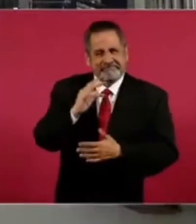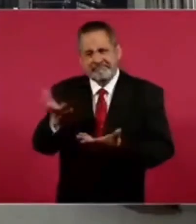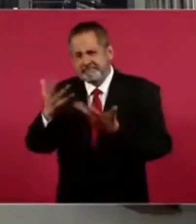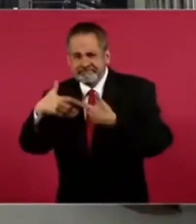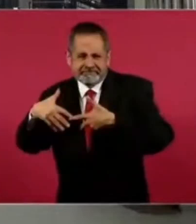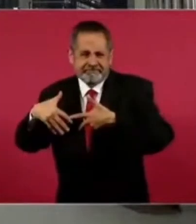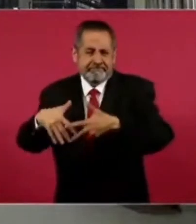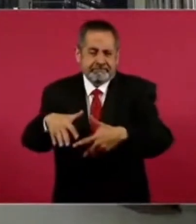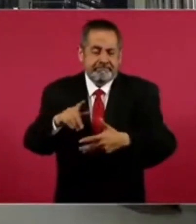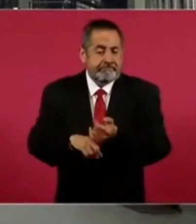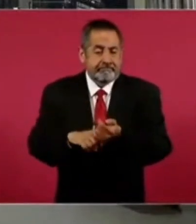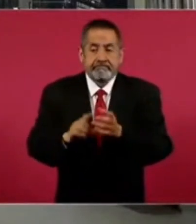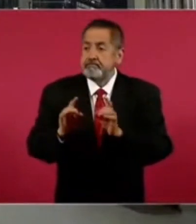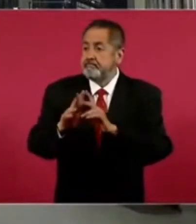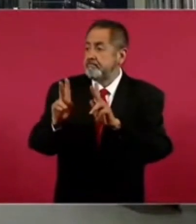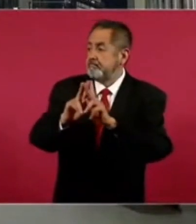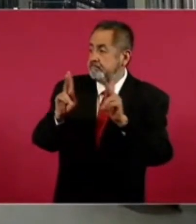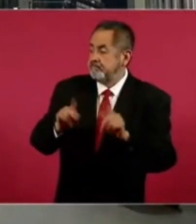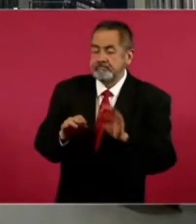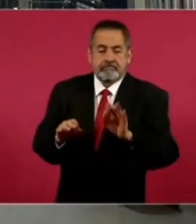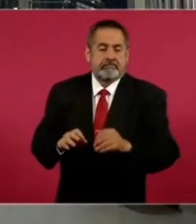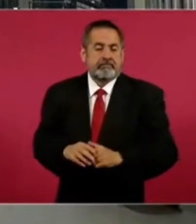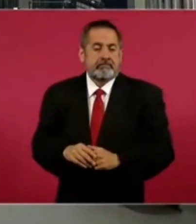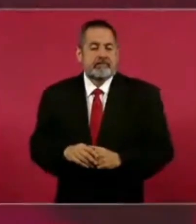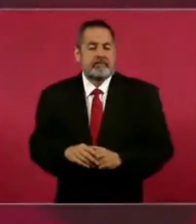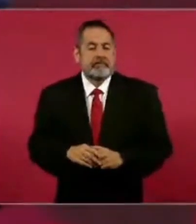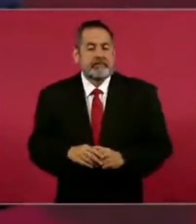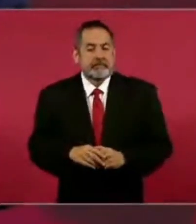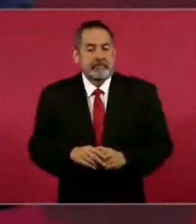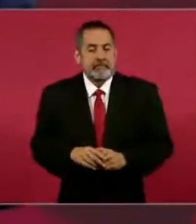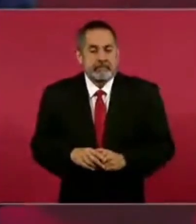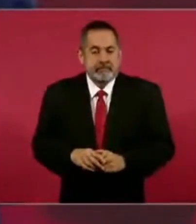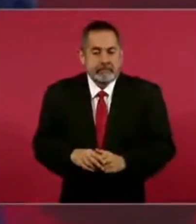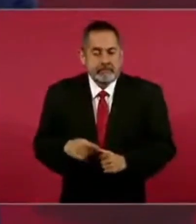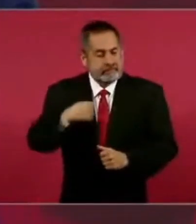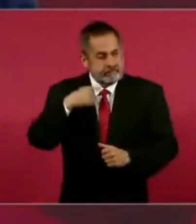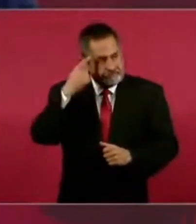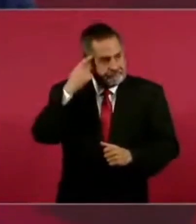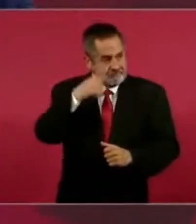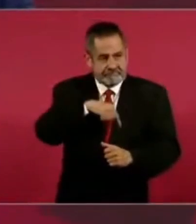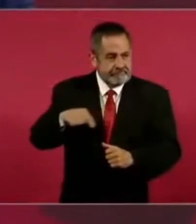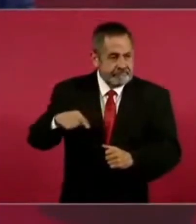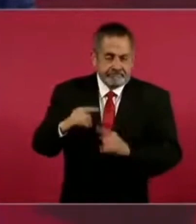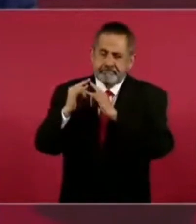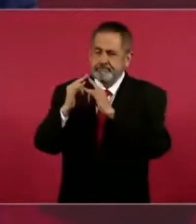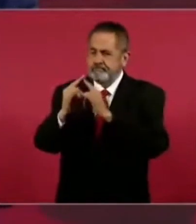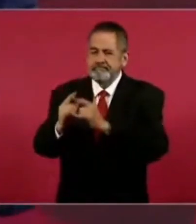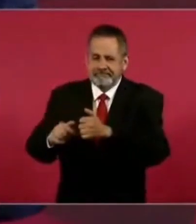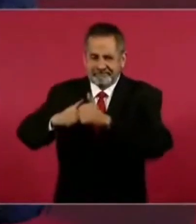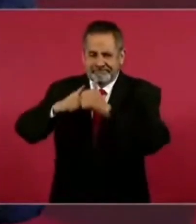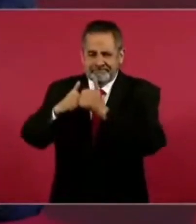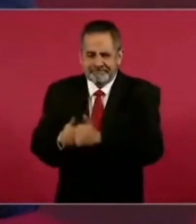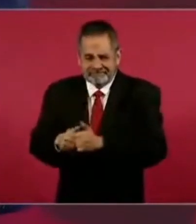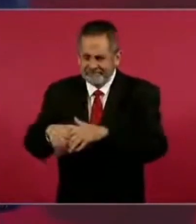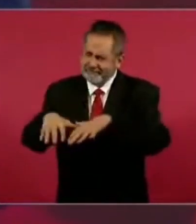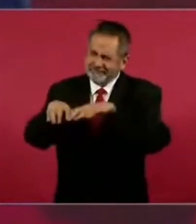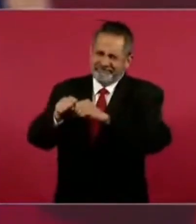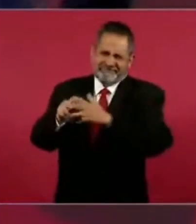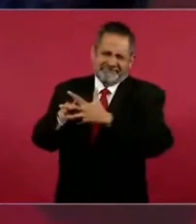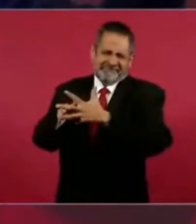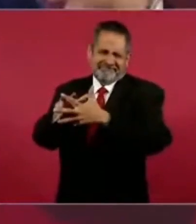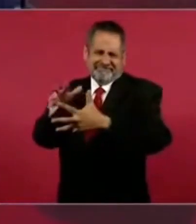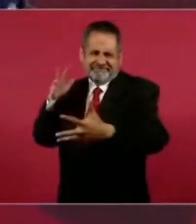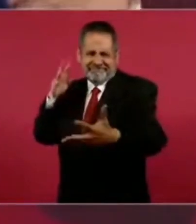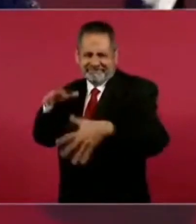había esas circunstancias, dijimos, pues vámonos a un plantón fuerte, fuerte, fuerte, fuerte,